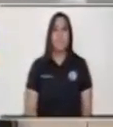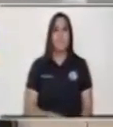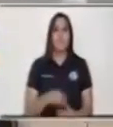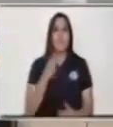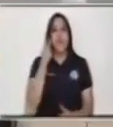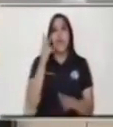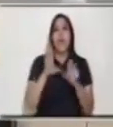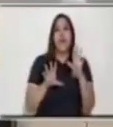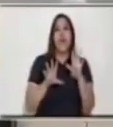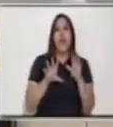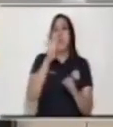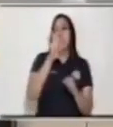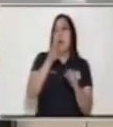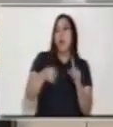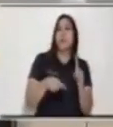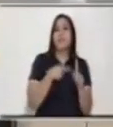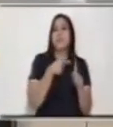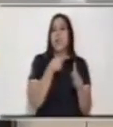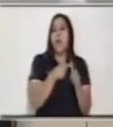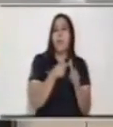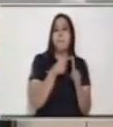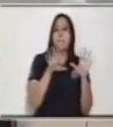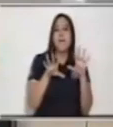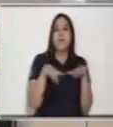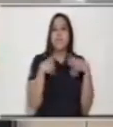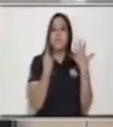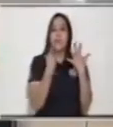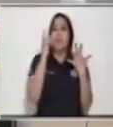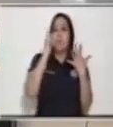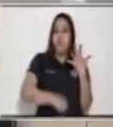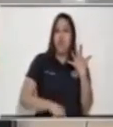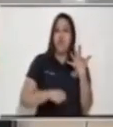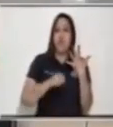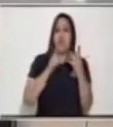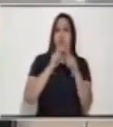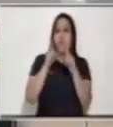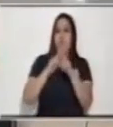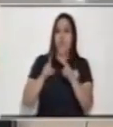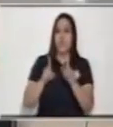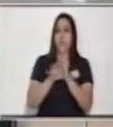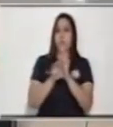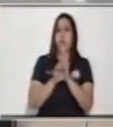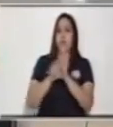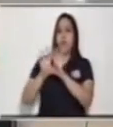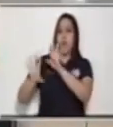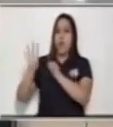14 cosas y le sumo 16. Puedo descomponer estos números. Por ejemplo,